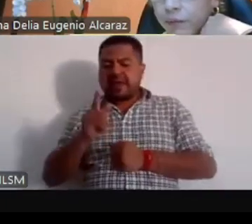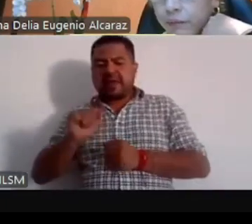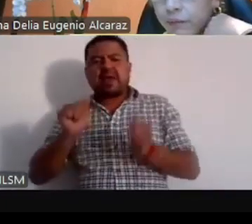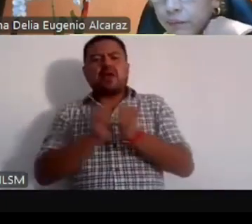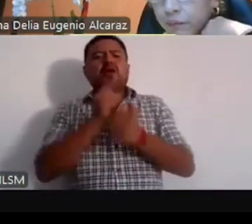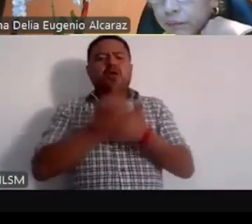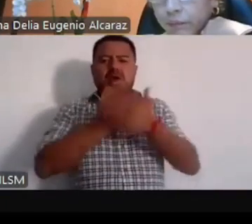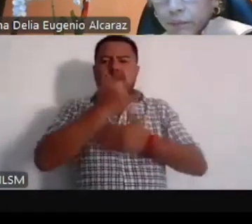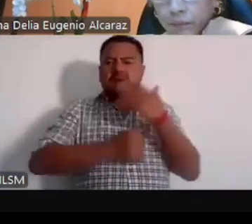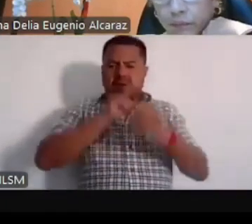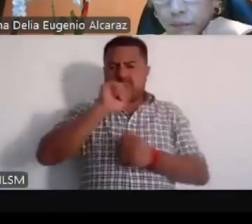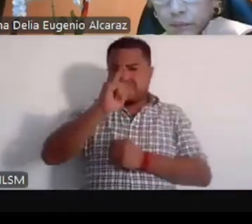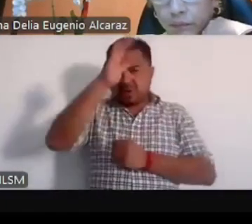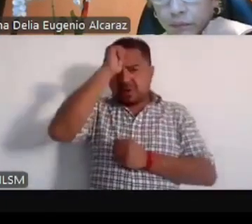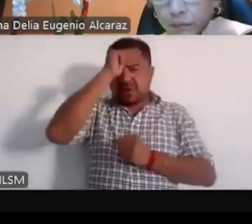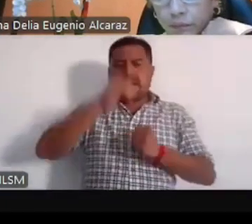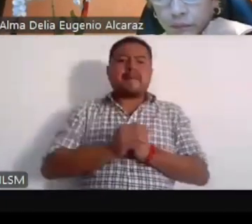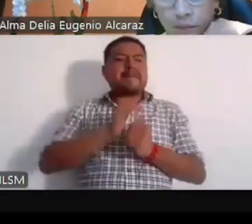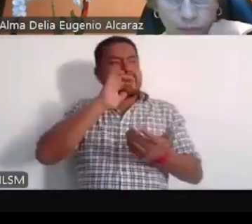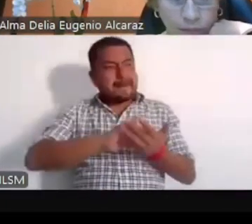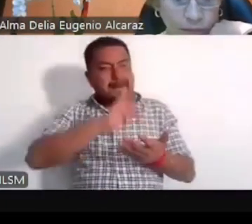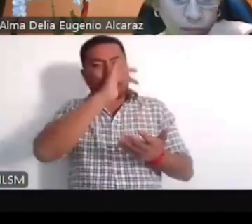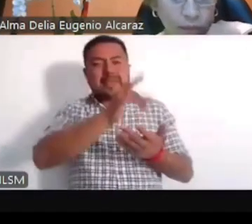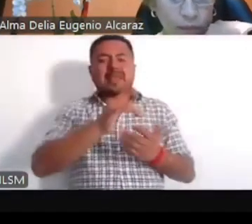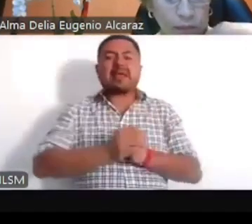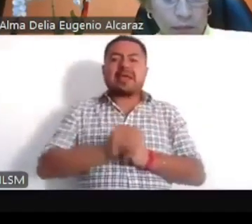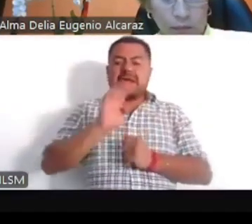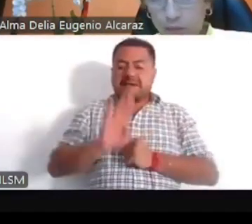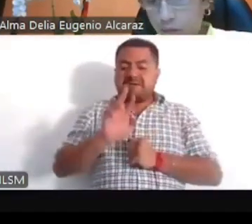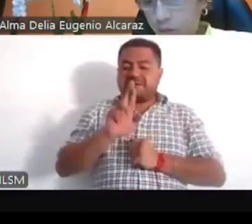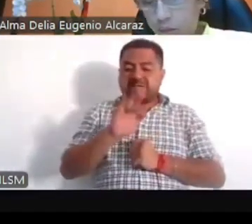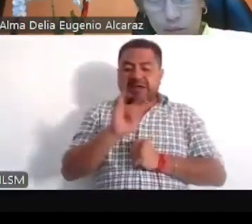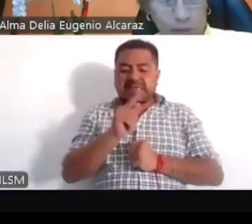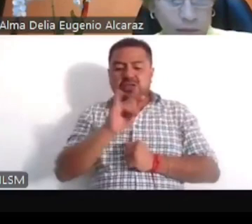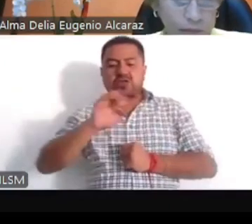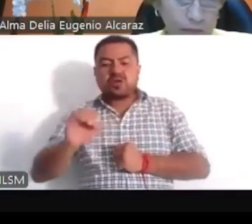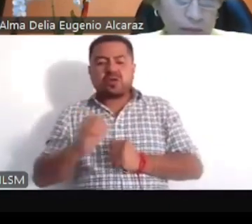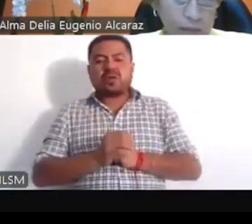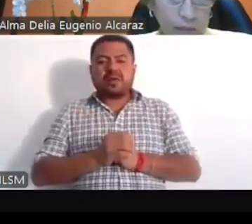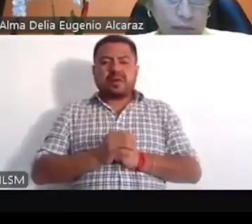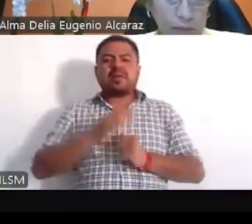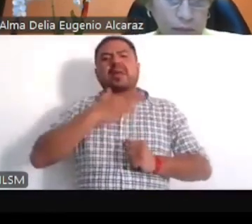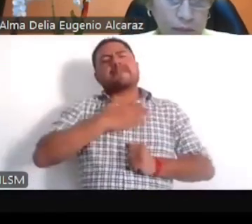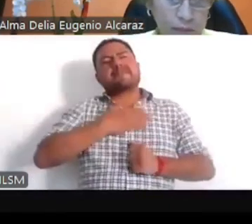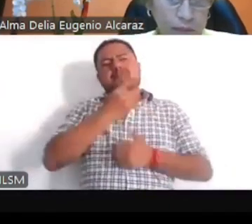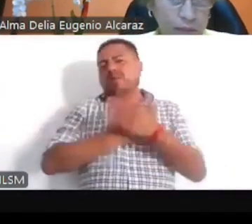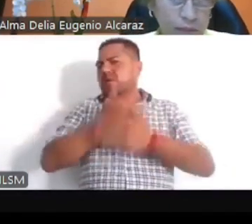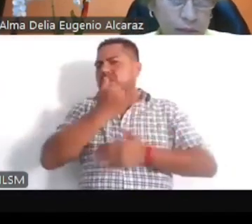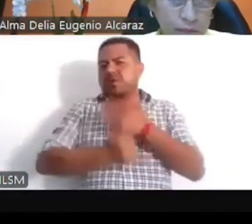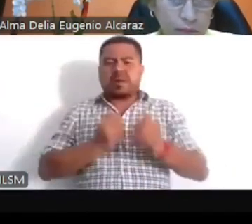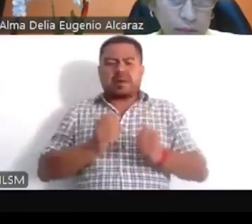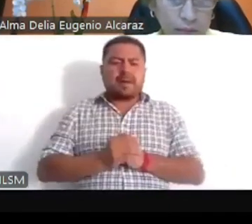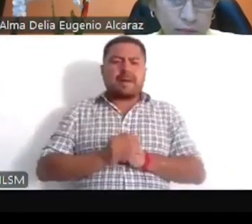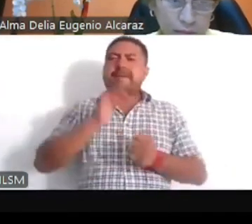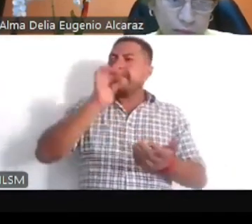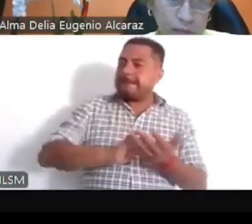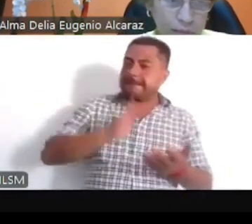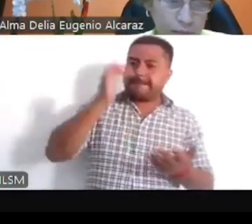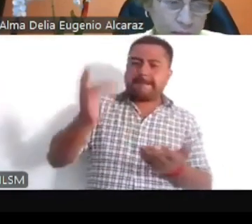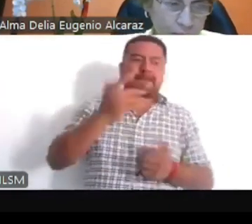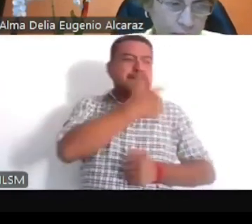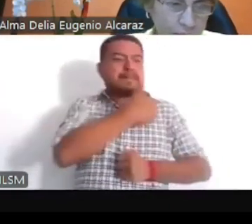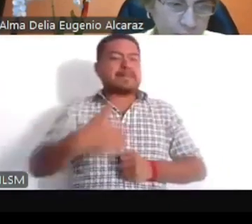el proyecto Gracias magistrada ponente Ros Delgado Brito es mi proyecto Gracias magistrada